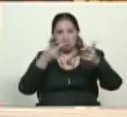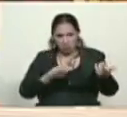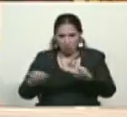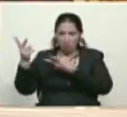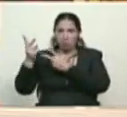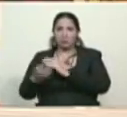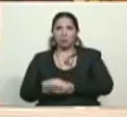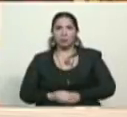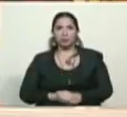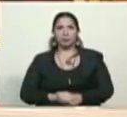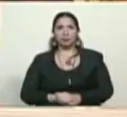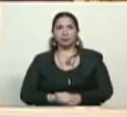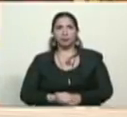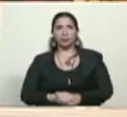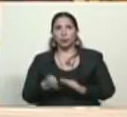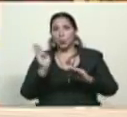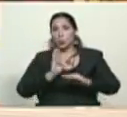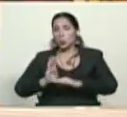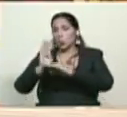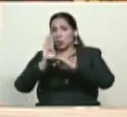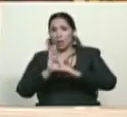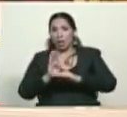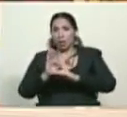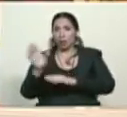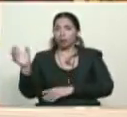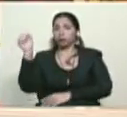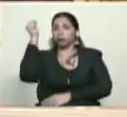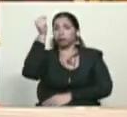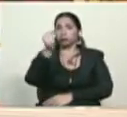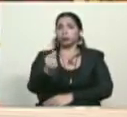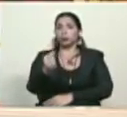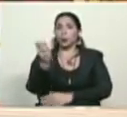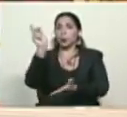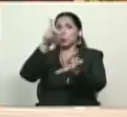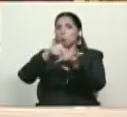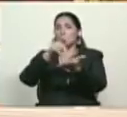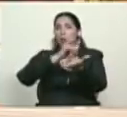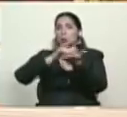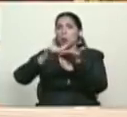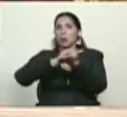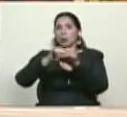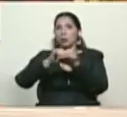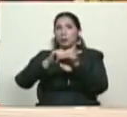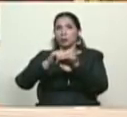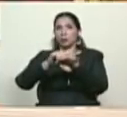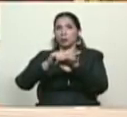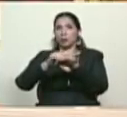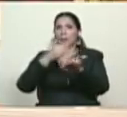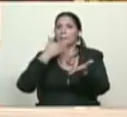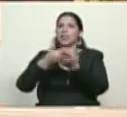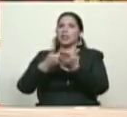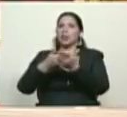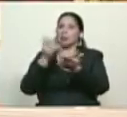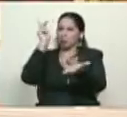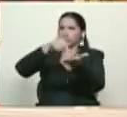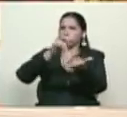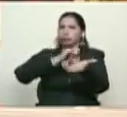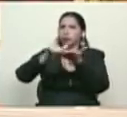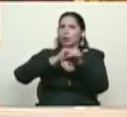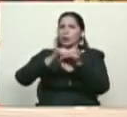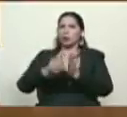bienvenida y cuidado si me aparezco yo en Nueva York en cualquier momento me voy a Nueva York la visa para ir a Nueva